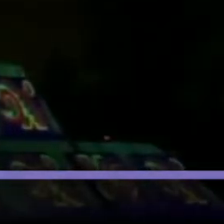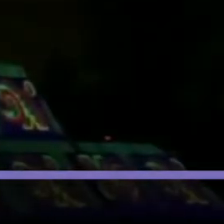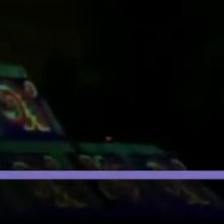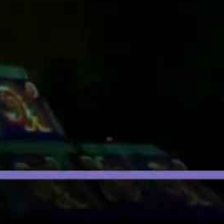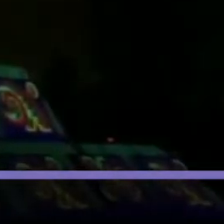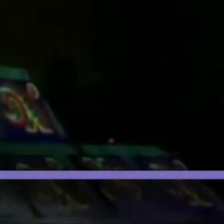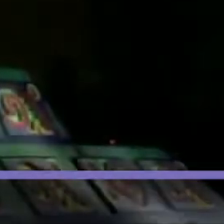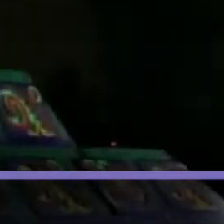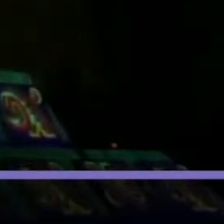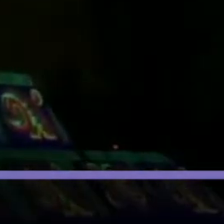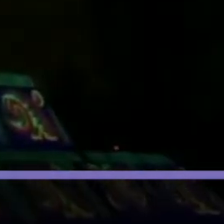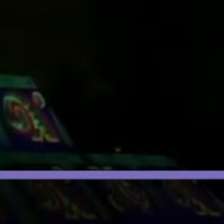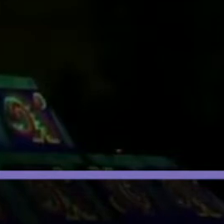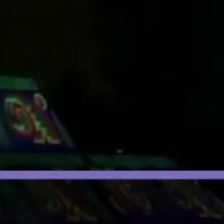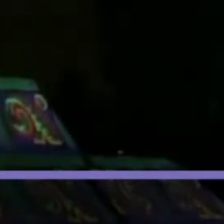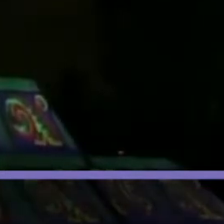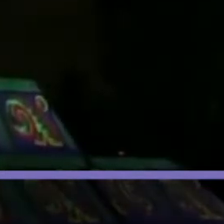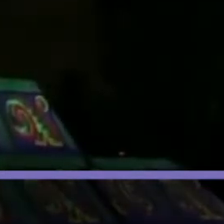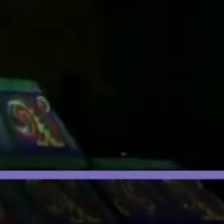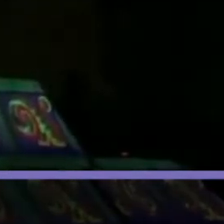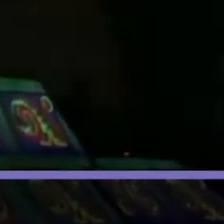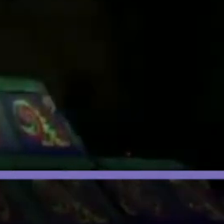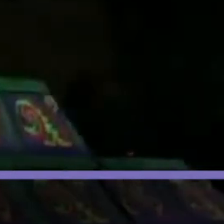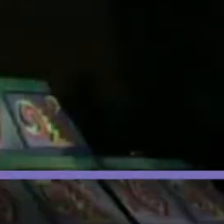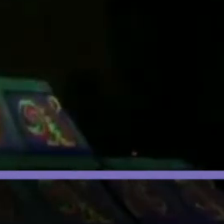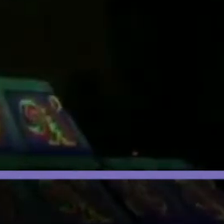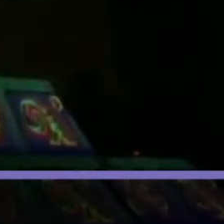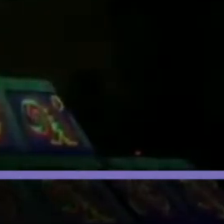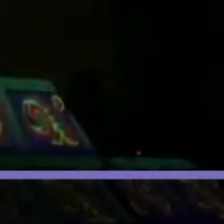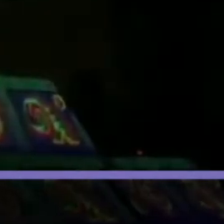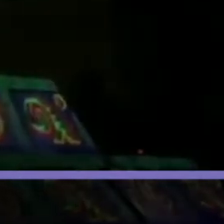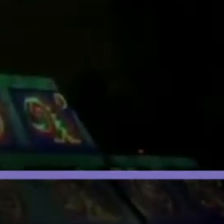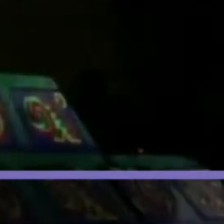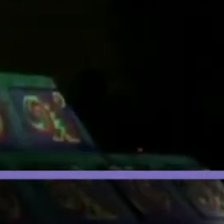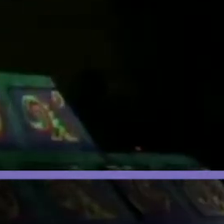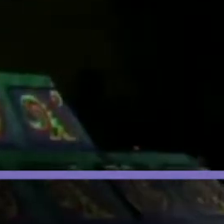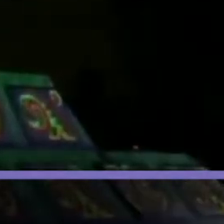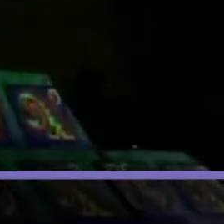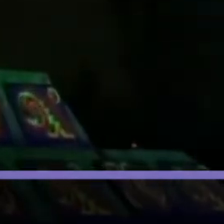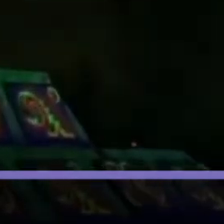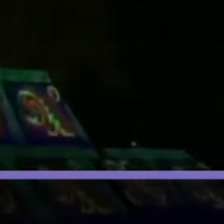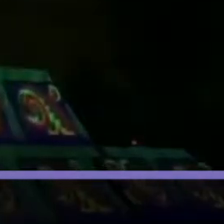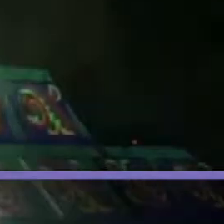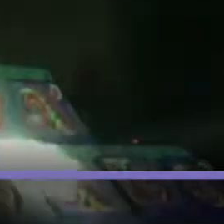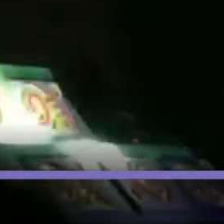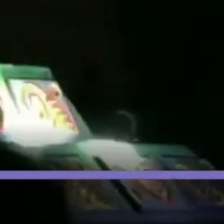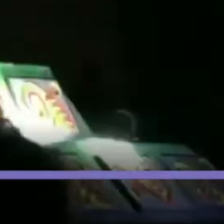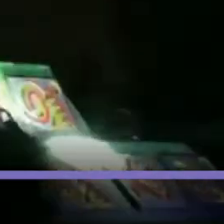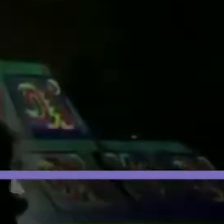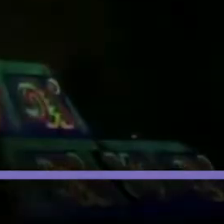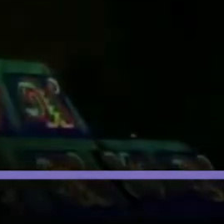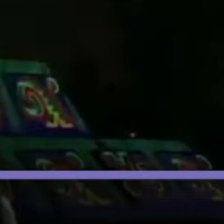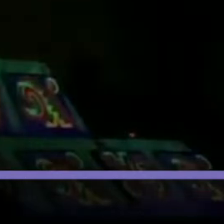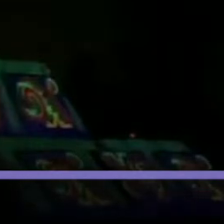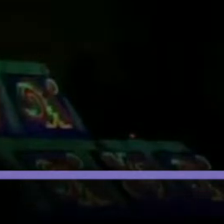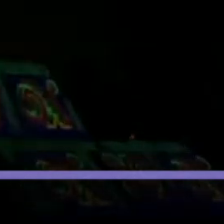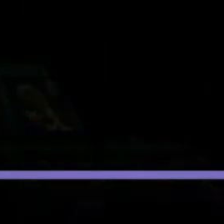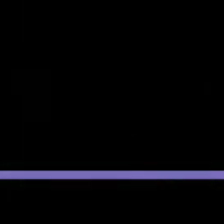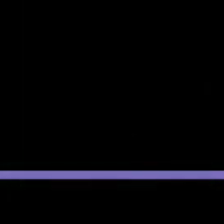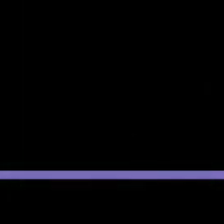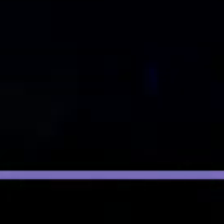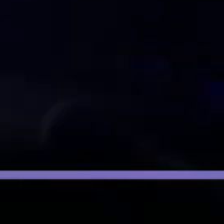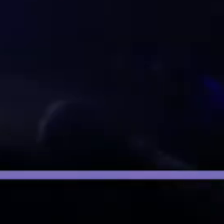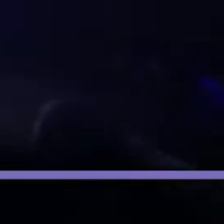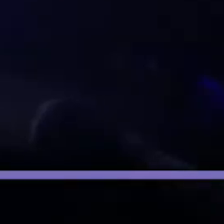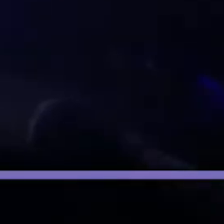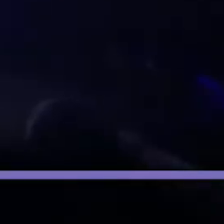hablar con una de ellas. Aquí ya la tenemos en el escenario. Hola, buenas tardes. ¿Qué tal? ¿Cómo estás? Buenos días. Buenos días.